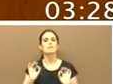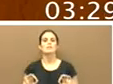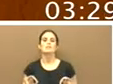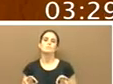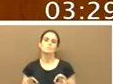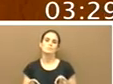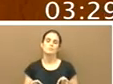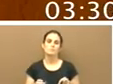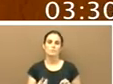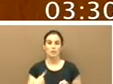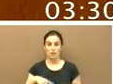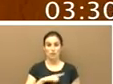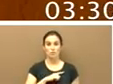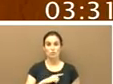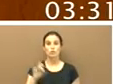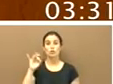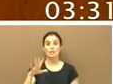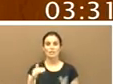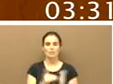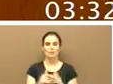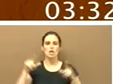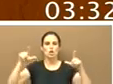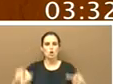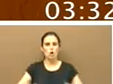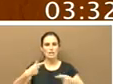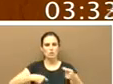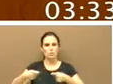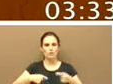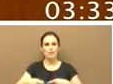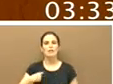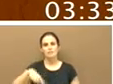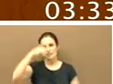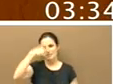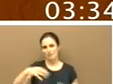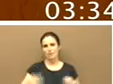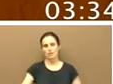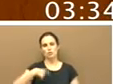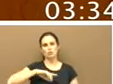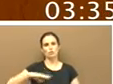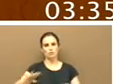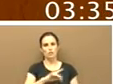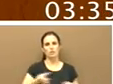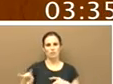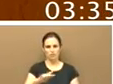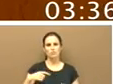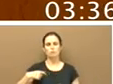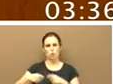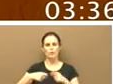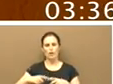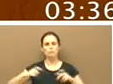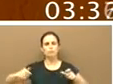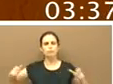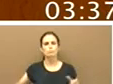que y contamos con 15.000 locales comerciales siendo como saben una de las regiones con mayor densidad comercial